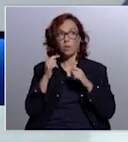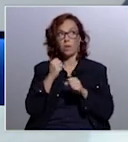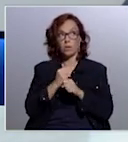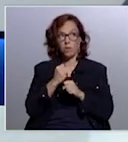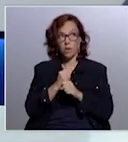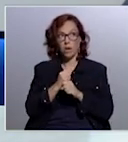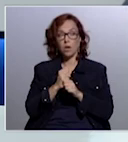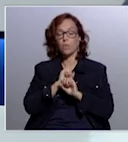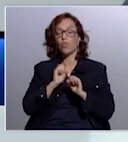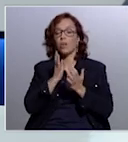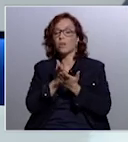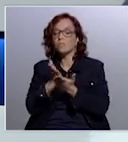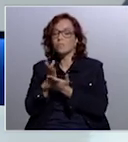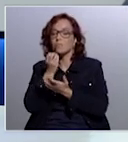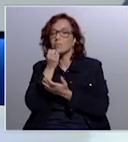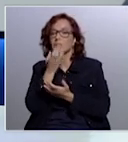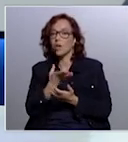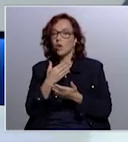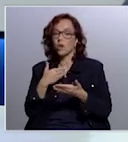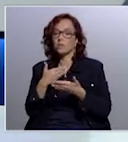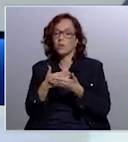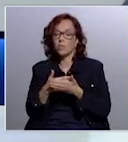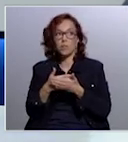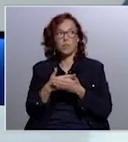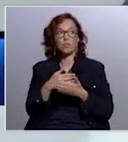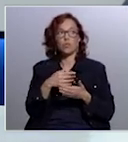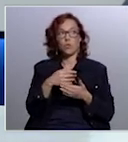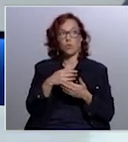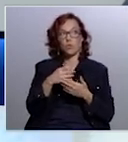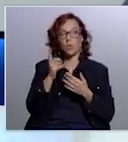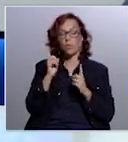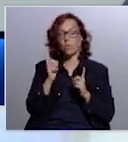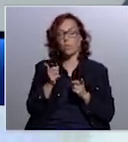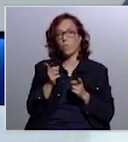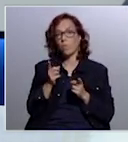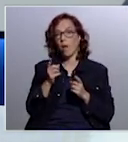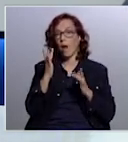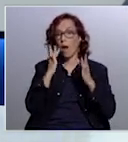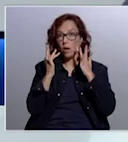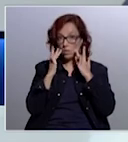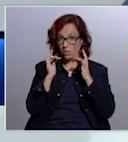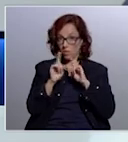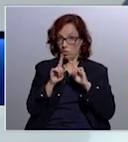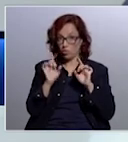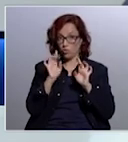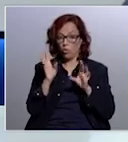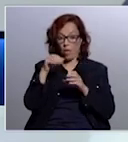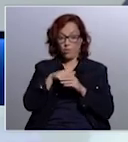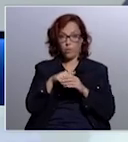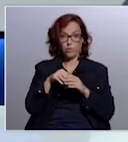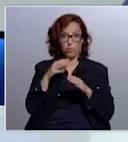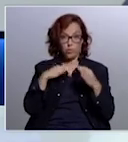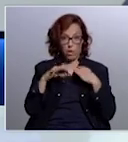laboratorio y poder contribuir a un mejor acercamiento a las ciencias sabiendo además que las artes no sólo están en los teatros por más